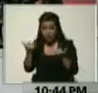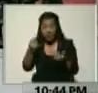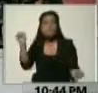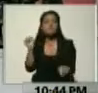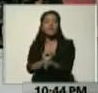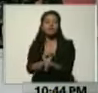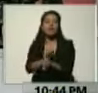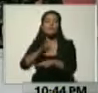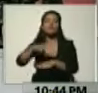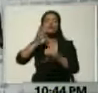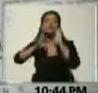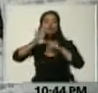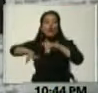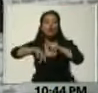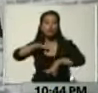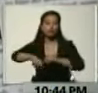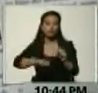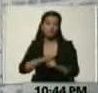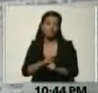por corrupto. Pero aquí lo abrazó